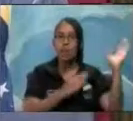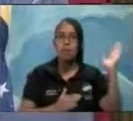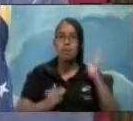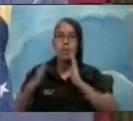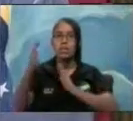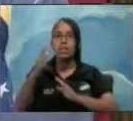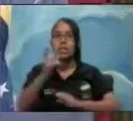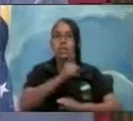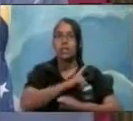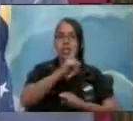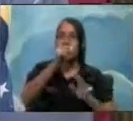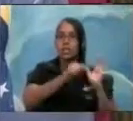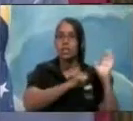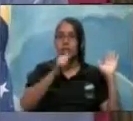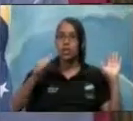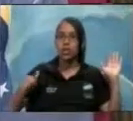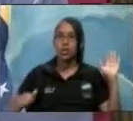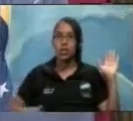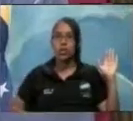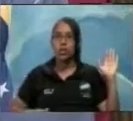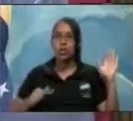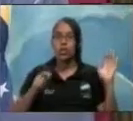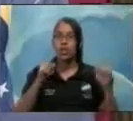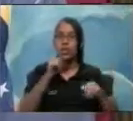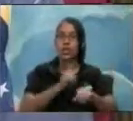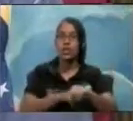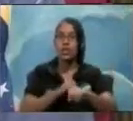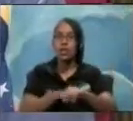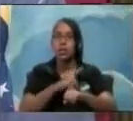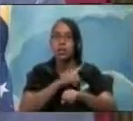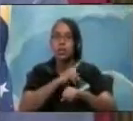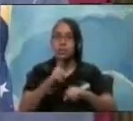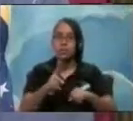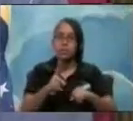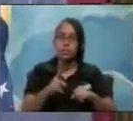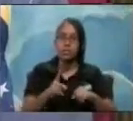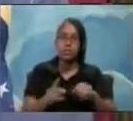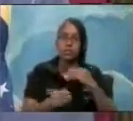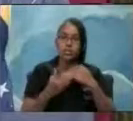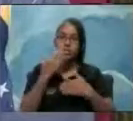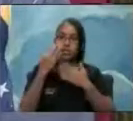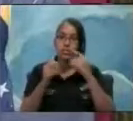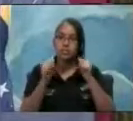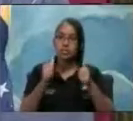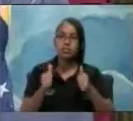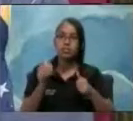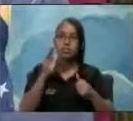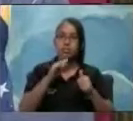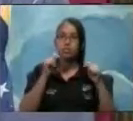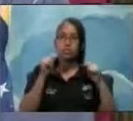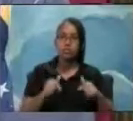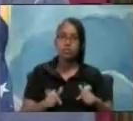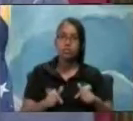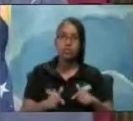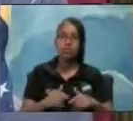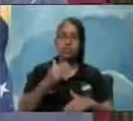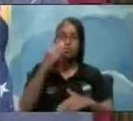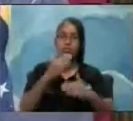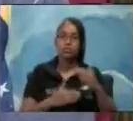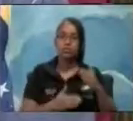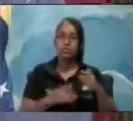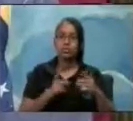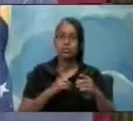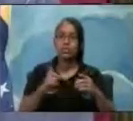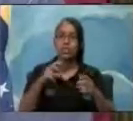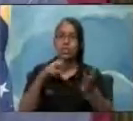presencia del Señor tiempo de refrigerio. Bien, estamos acá en el tema del curación del